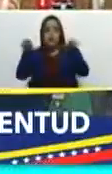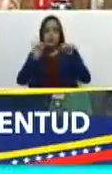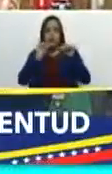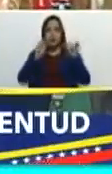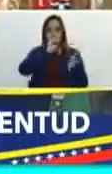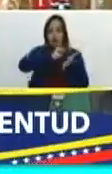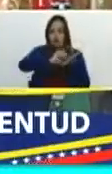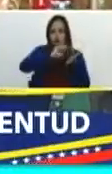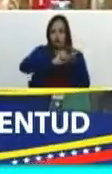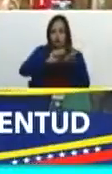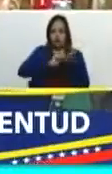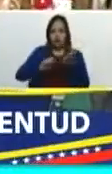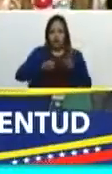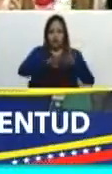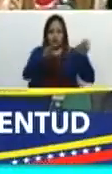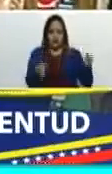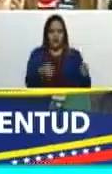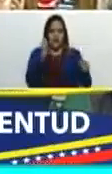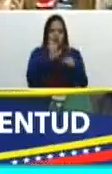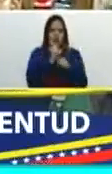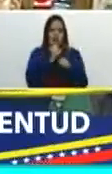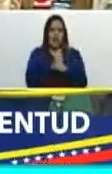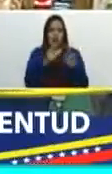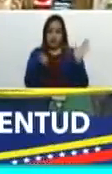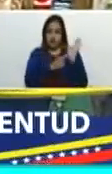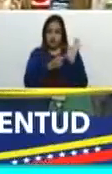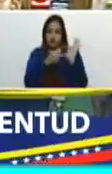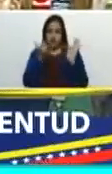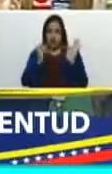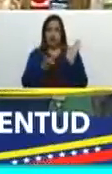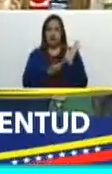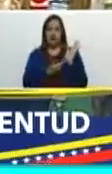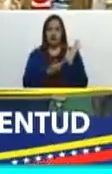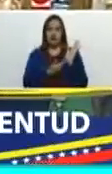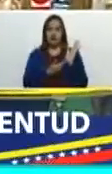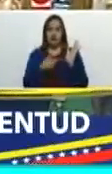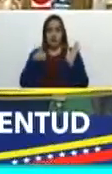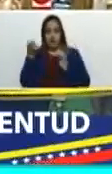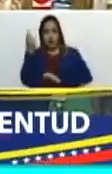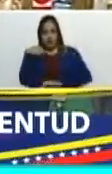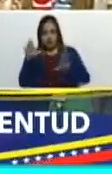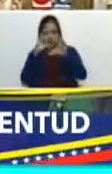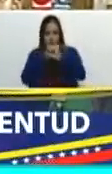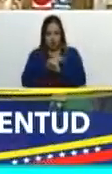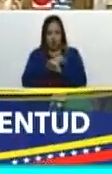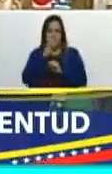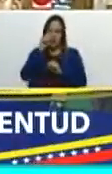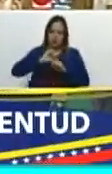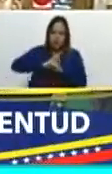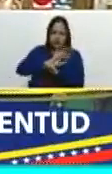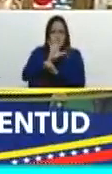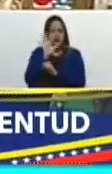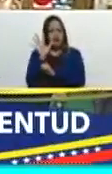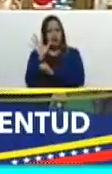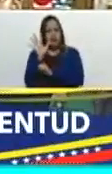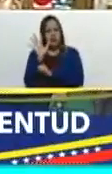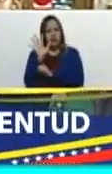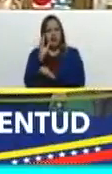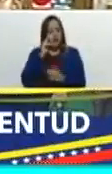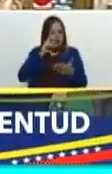hecho en las mesas de trabajo. Aquí está. Yo estuve anoche en la madrugada